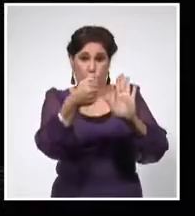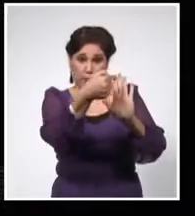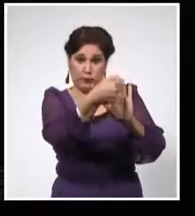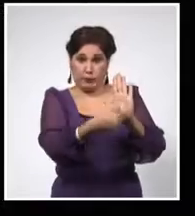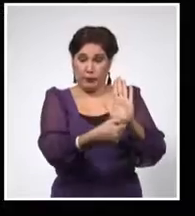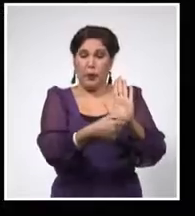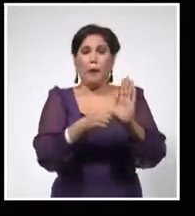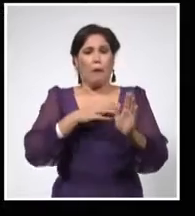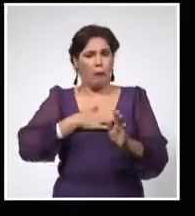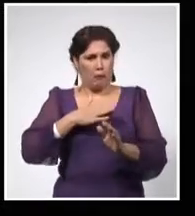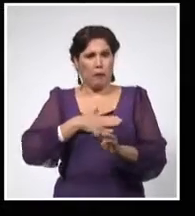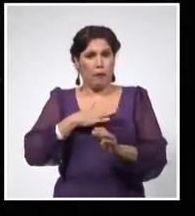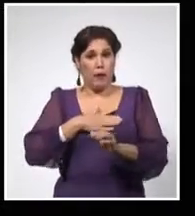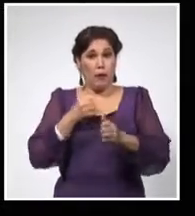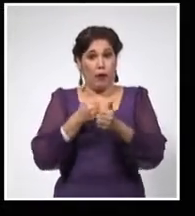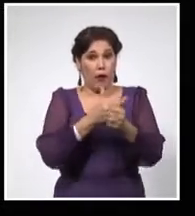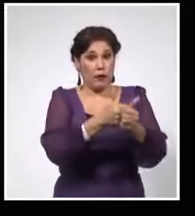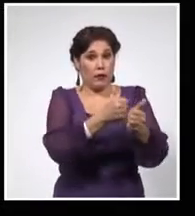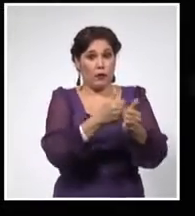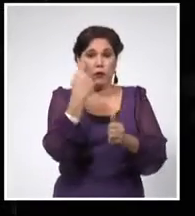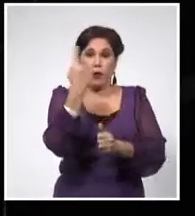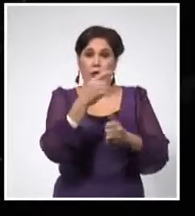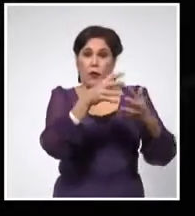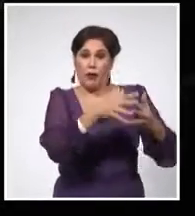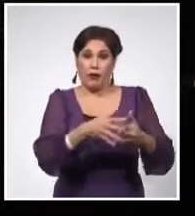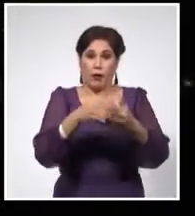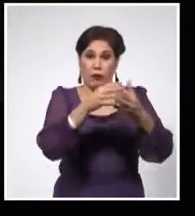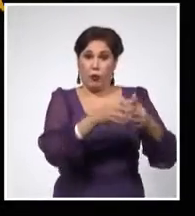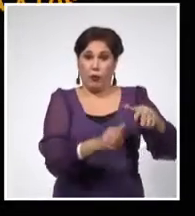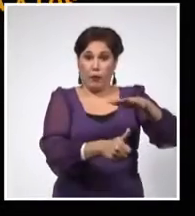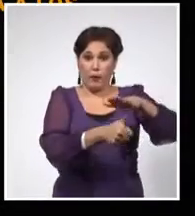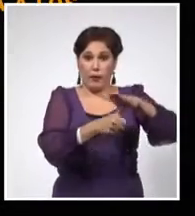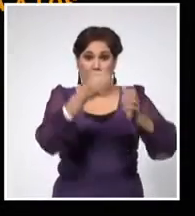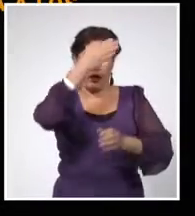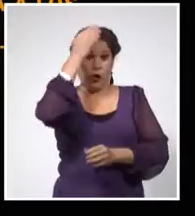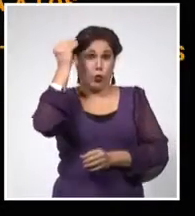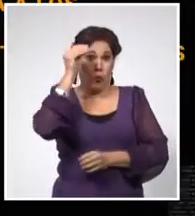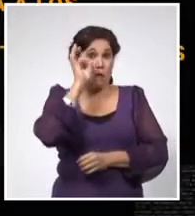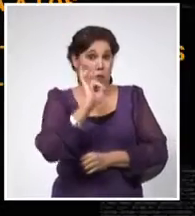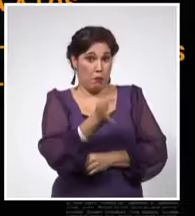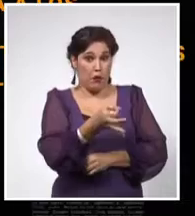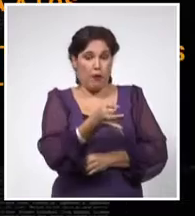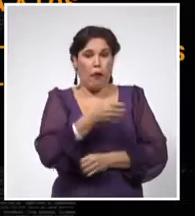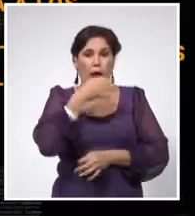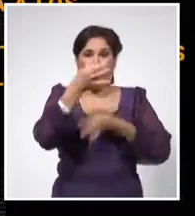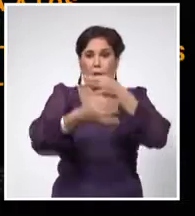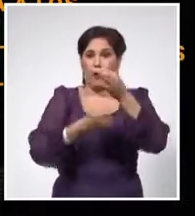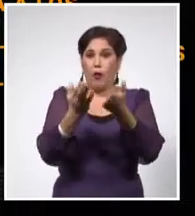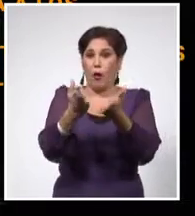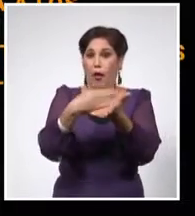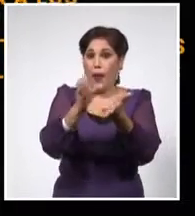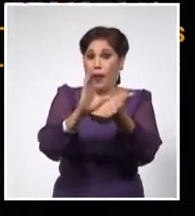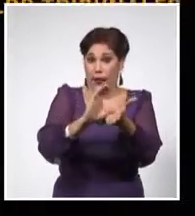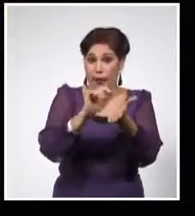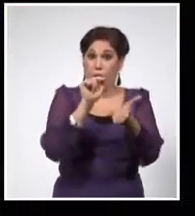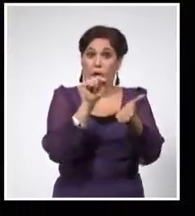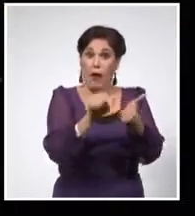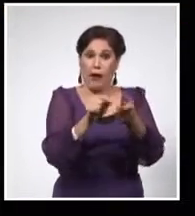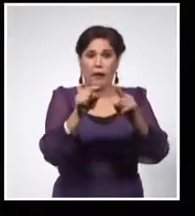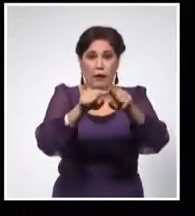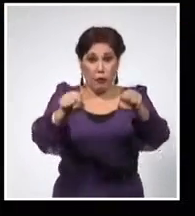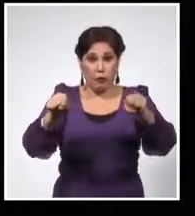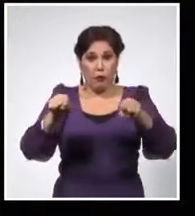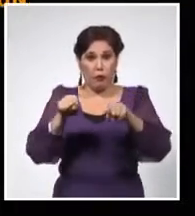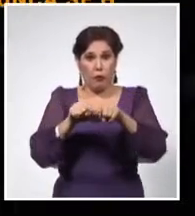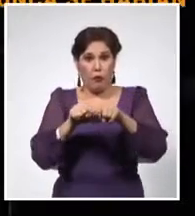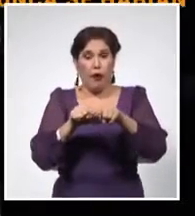el propio ex asesor de seguridad nacional del presidente Donald Trump, John Bolton, reveló en su libro La habitación donde ocurrió la